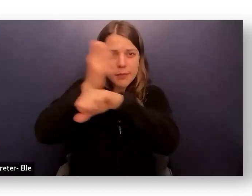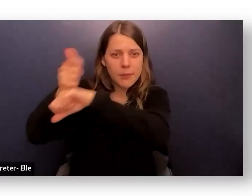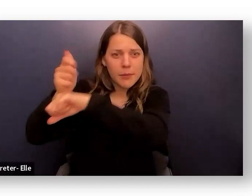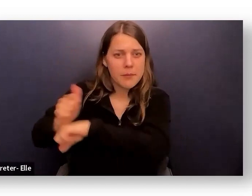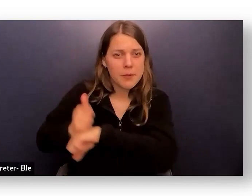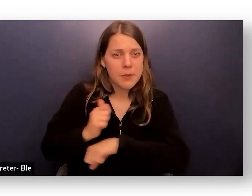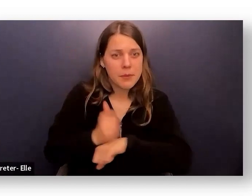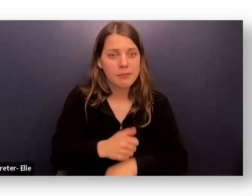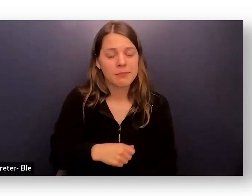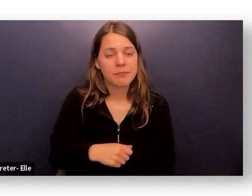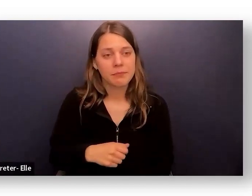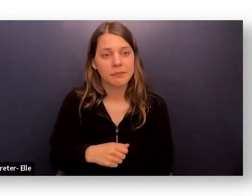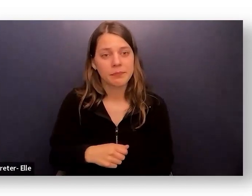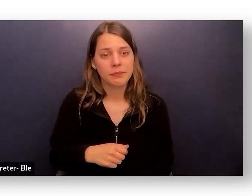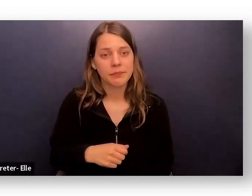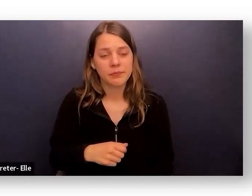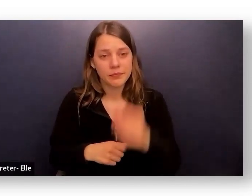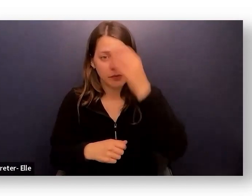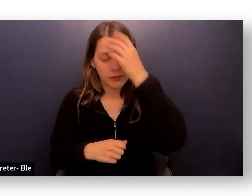de abajo.